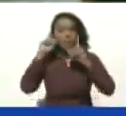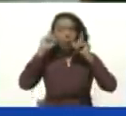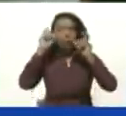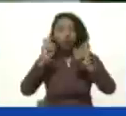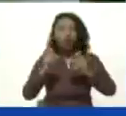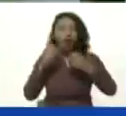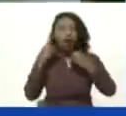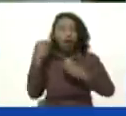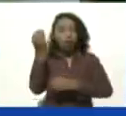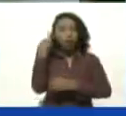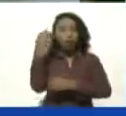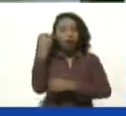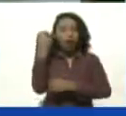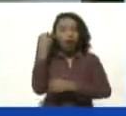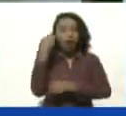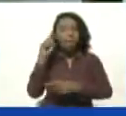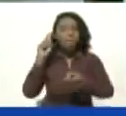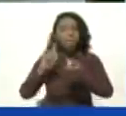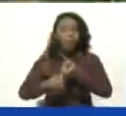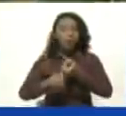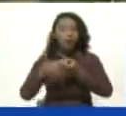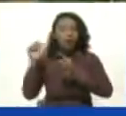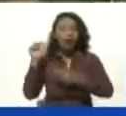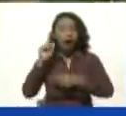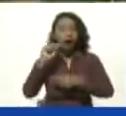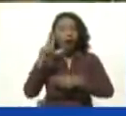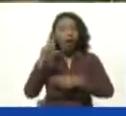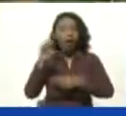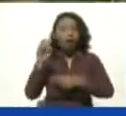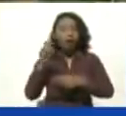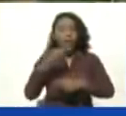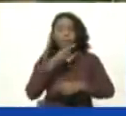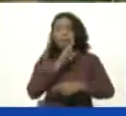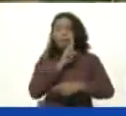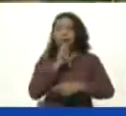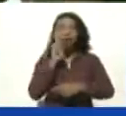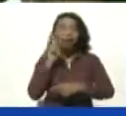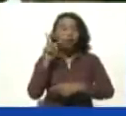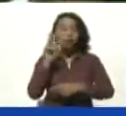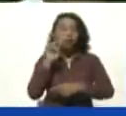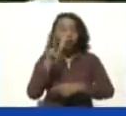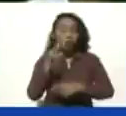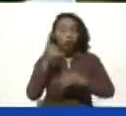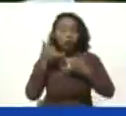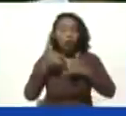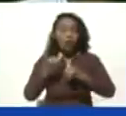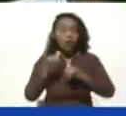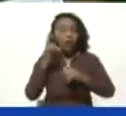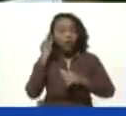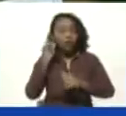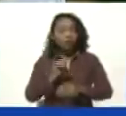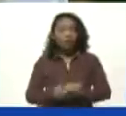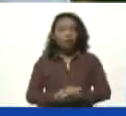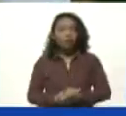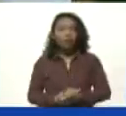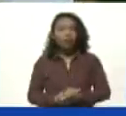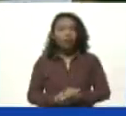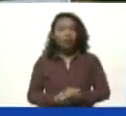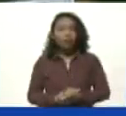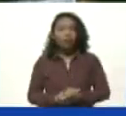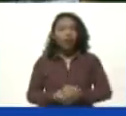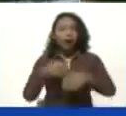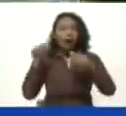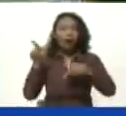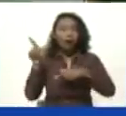italiana, esposa de Alex Zack, madre de dos de sus niñas, ¿verdad? Dos niñas, a